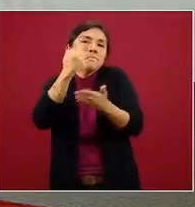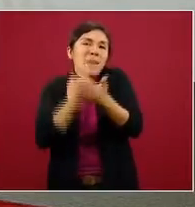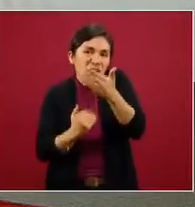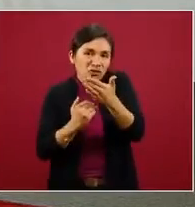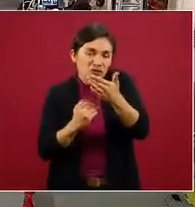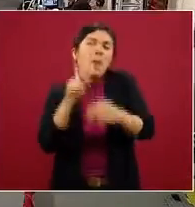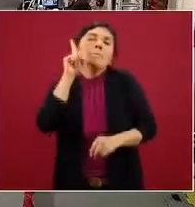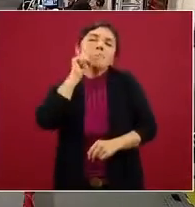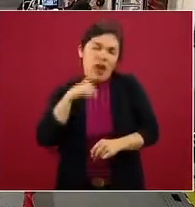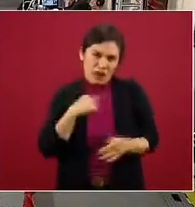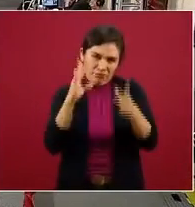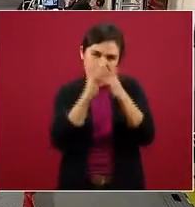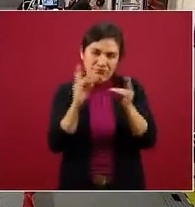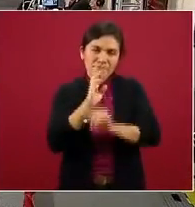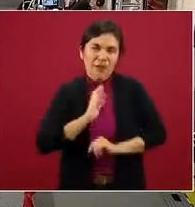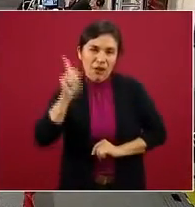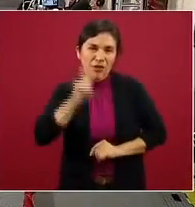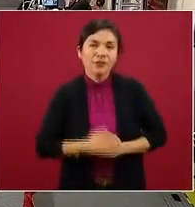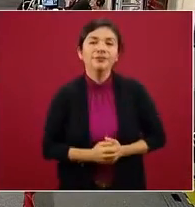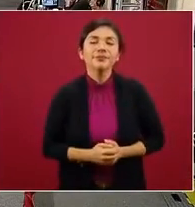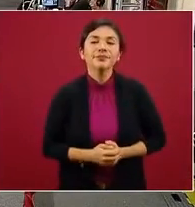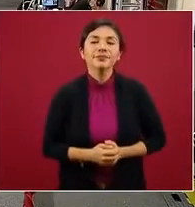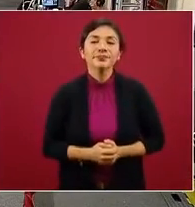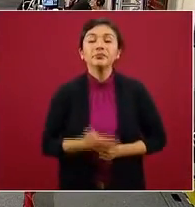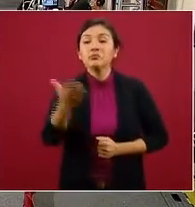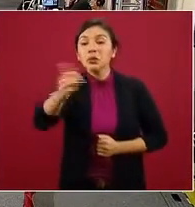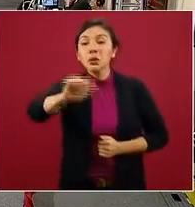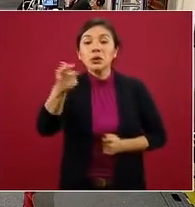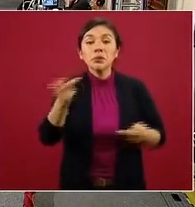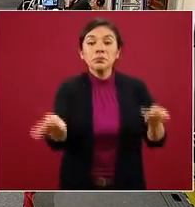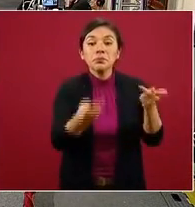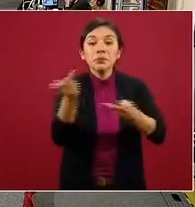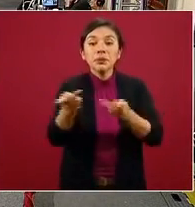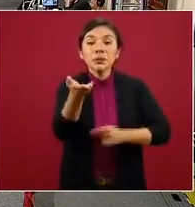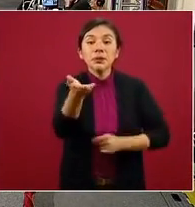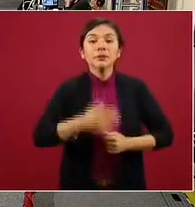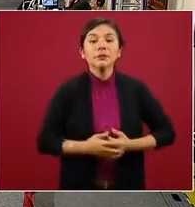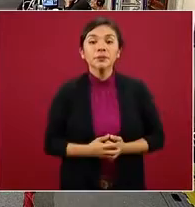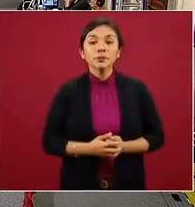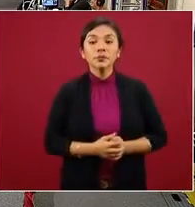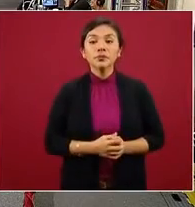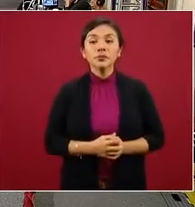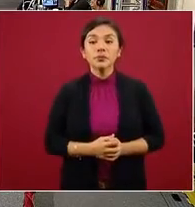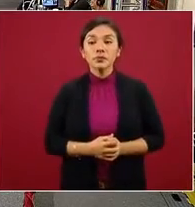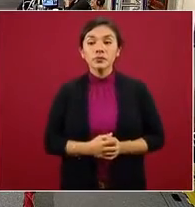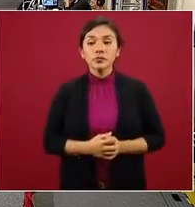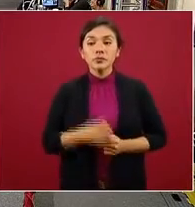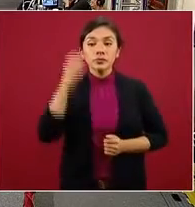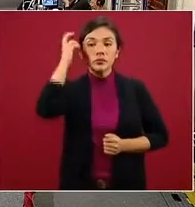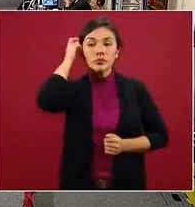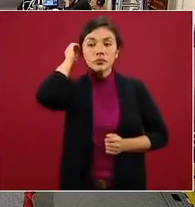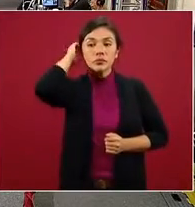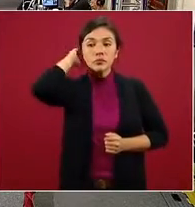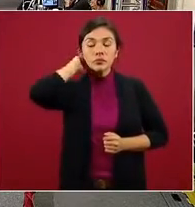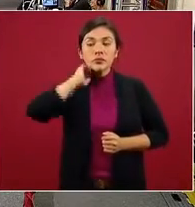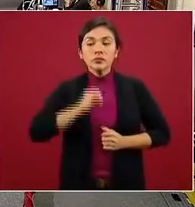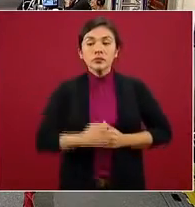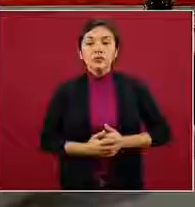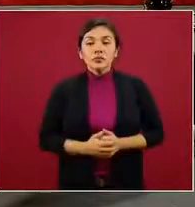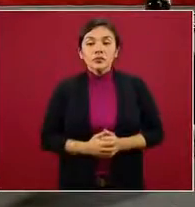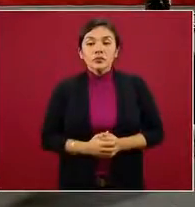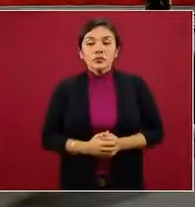a comentar. Gracias. Por favor, usted, tercera fila, ahí, usted.